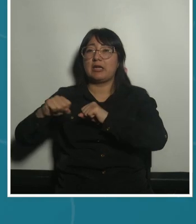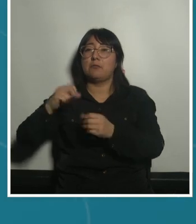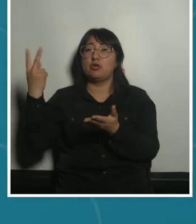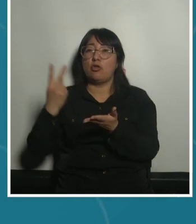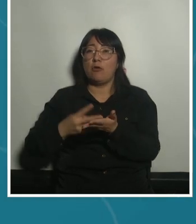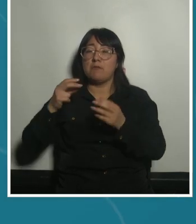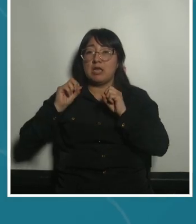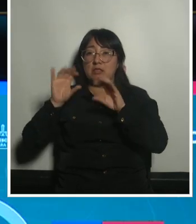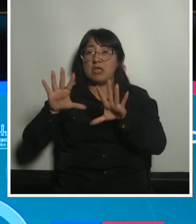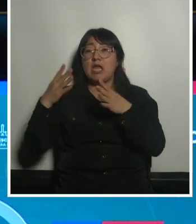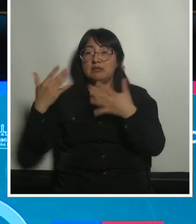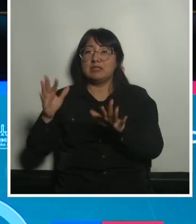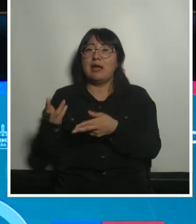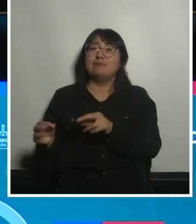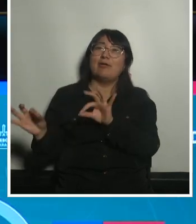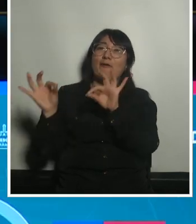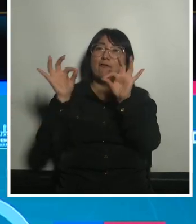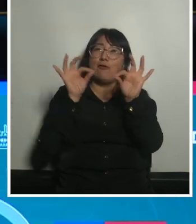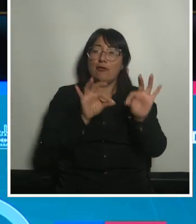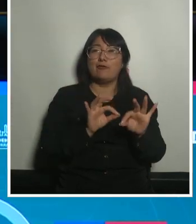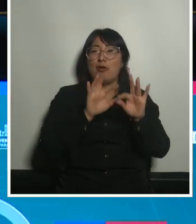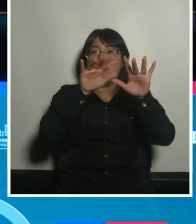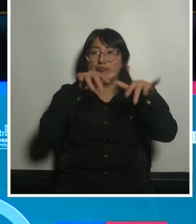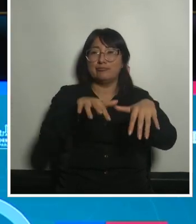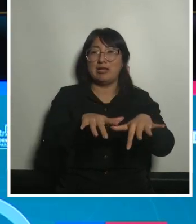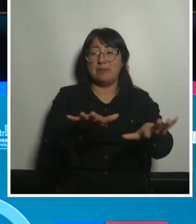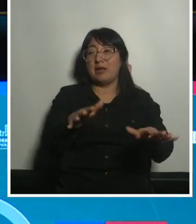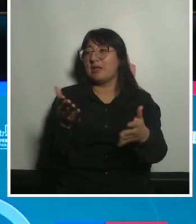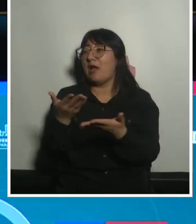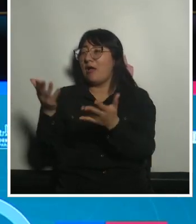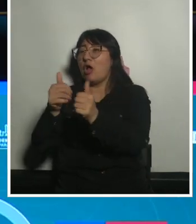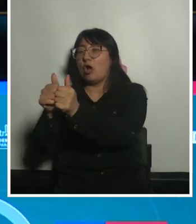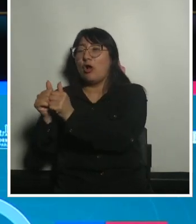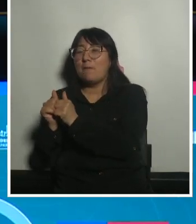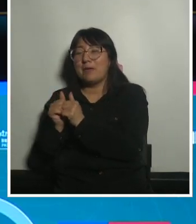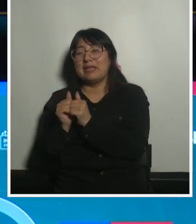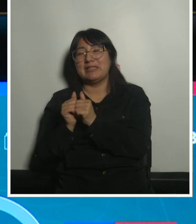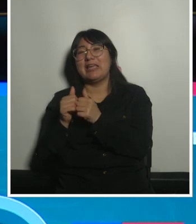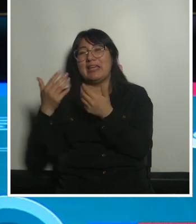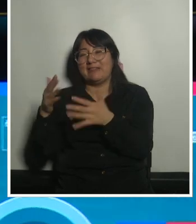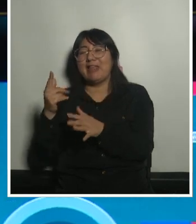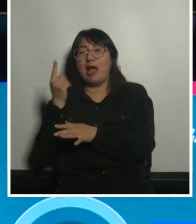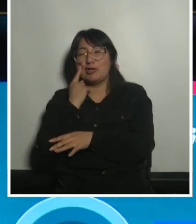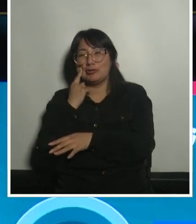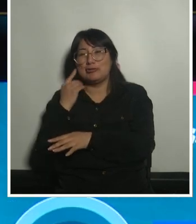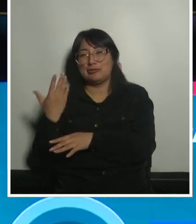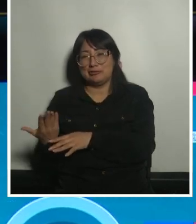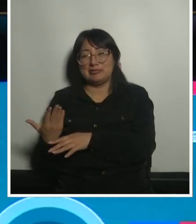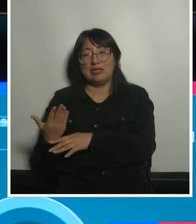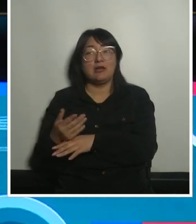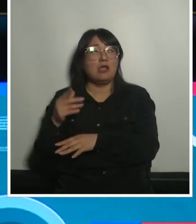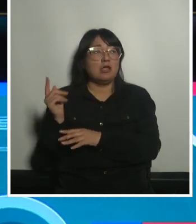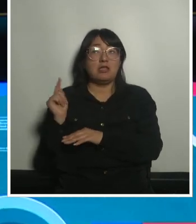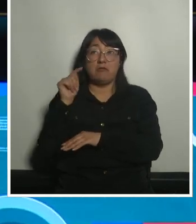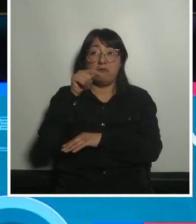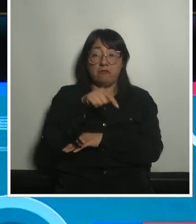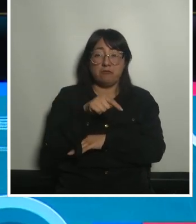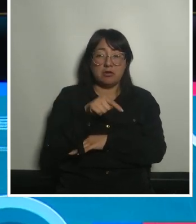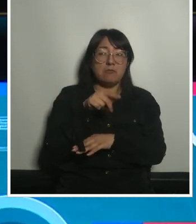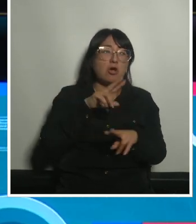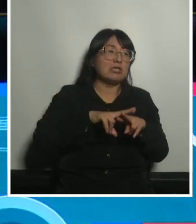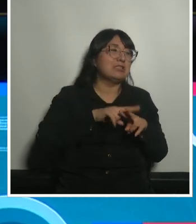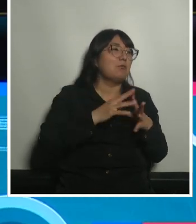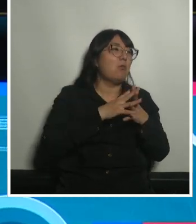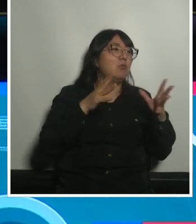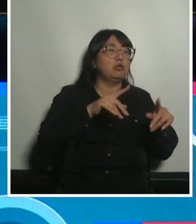devolvió la playa. Acá los colegas geógrafos conocen bien esos casos, porque lo vivimos, y estuvimos ahí haciendo muchos